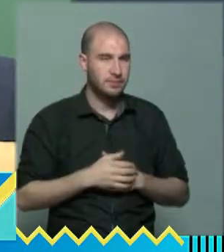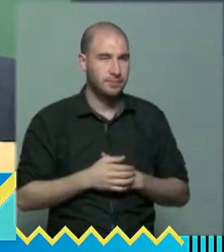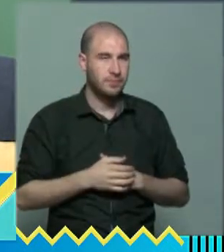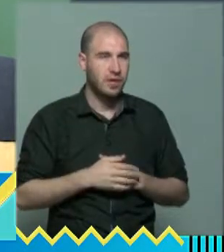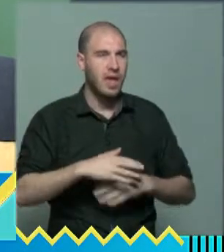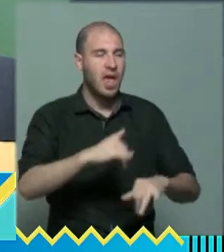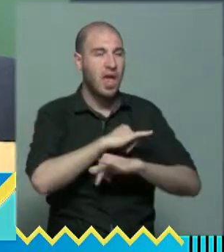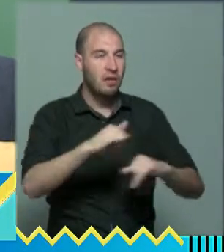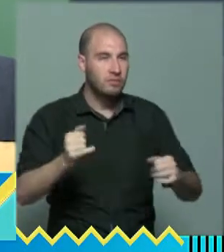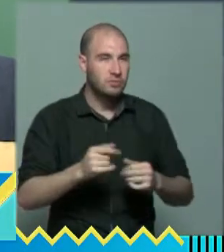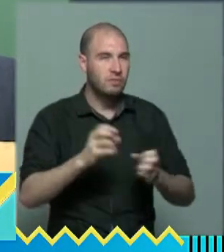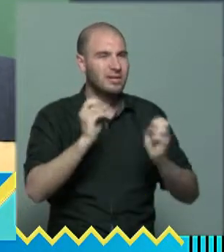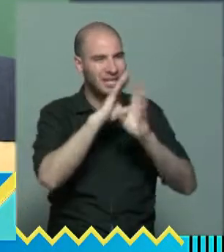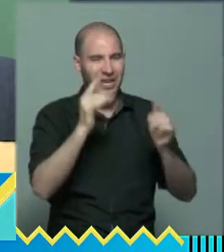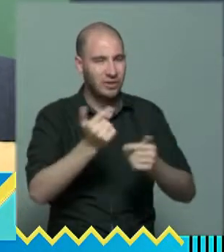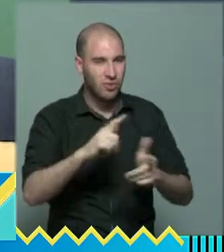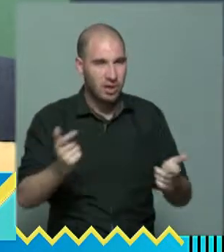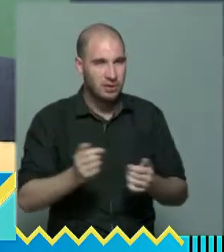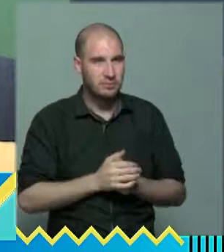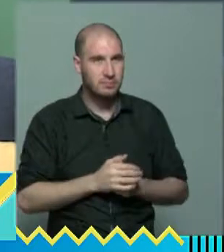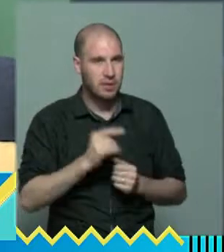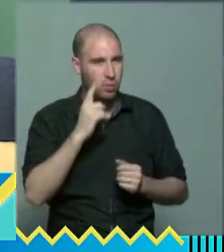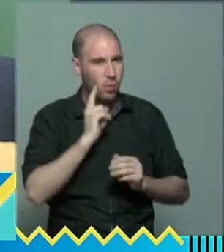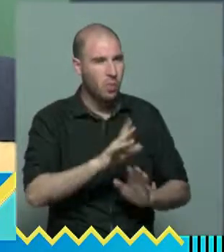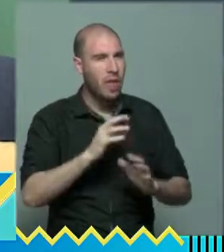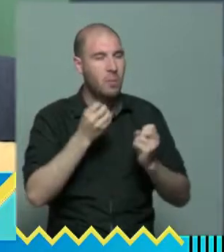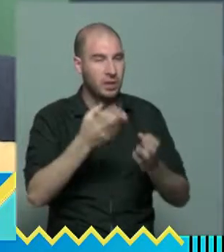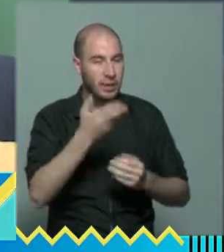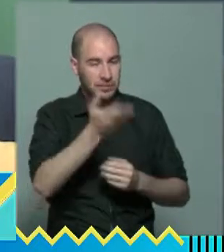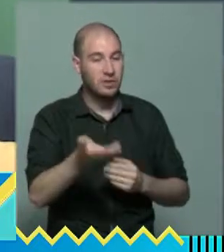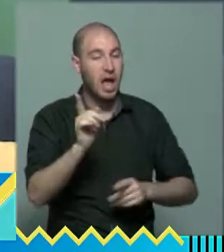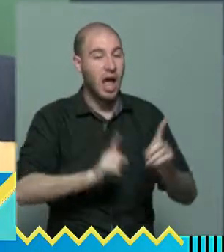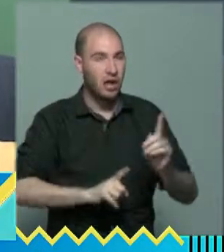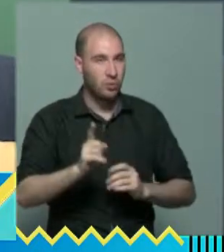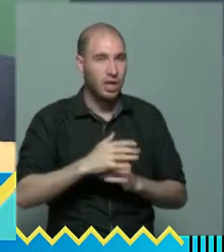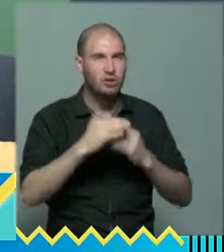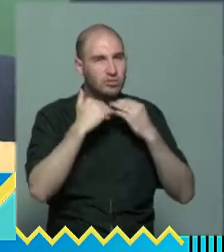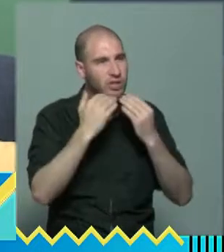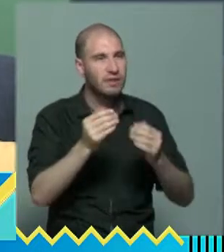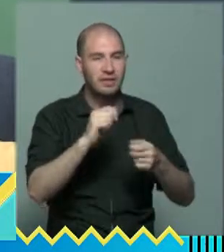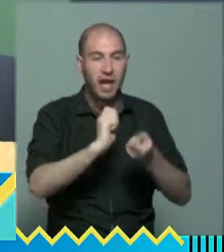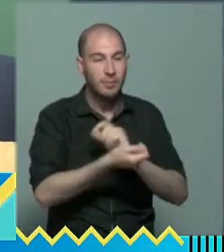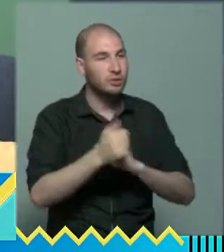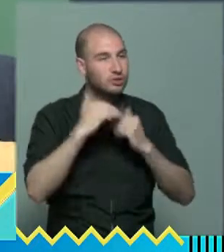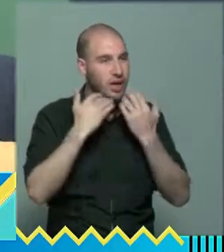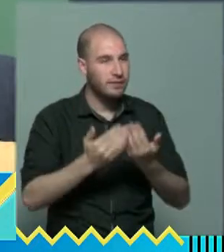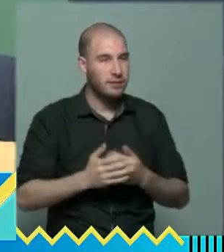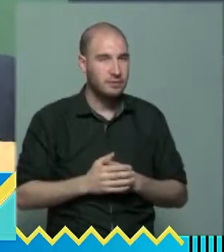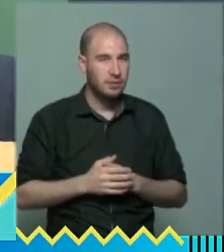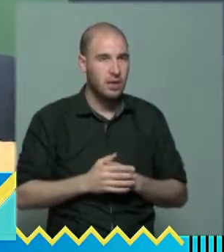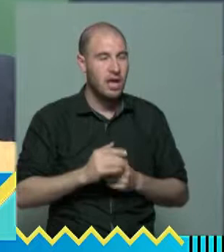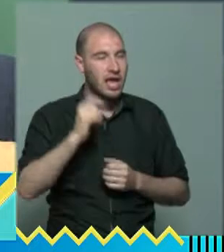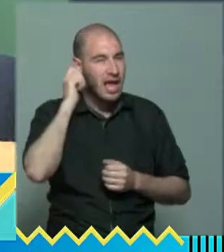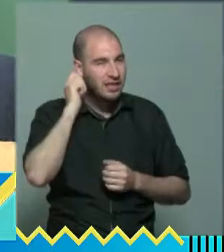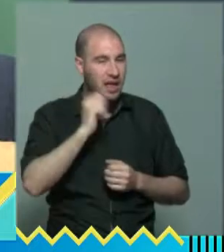la información no llega de manera clara. Con esto hay que ser muy, muy cuidadosos porque, bueno, hay gente que no sabe cuáles son las modificaciones, cuáles son las